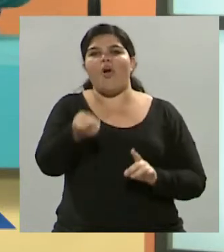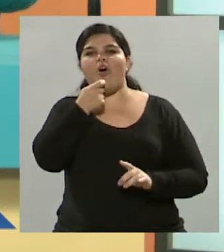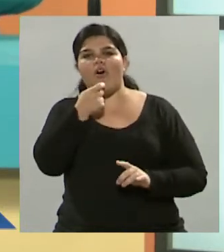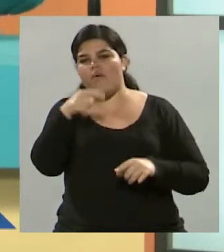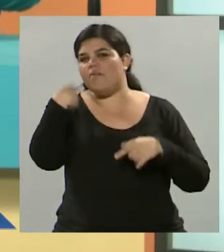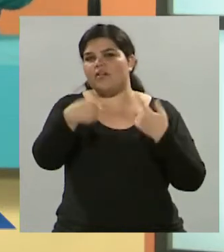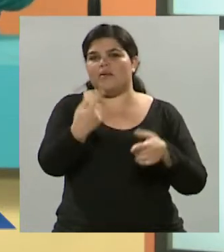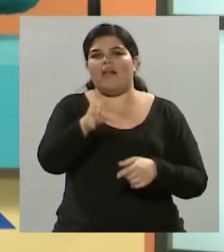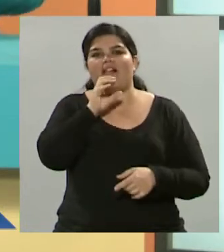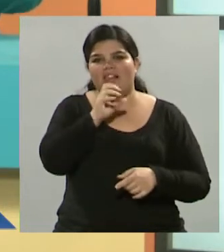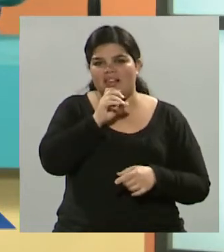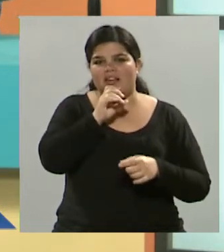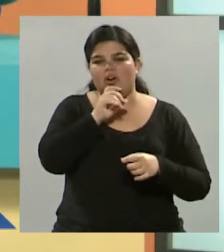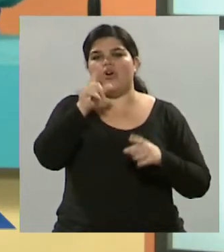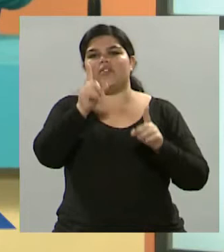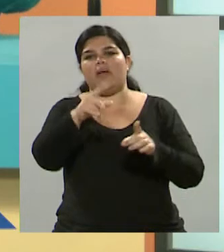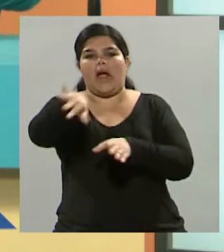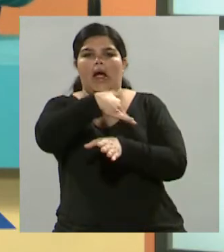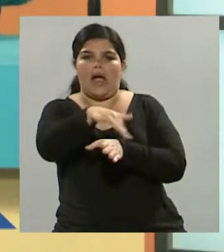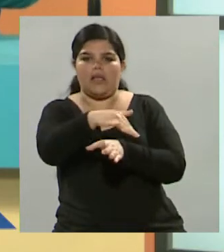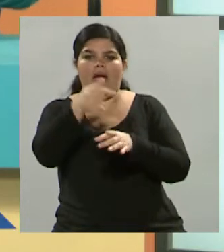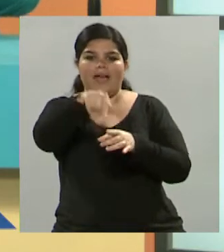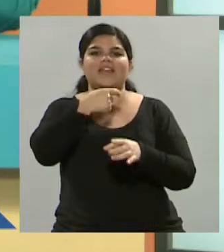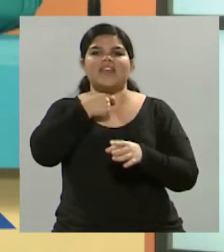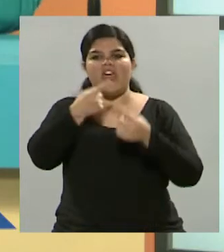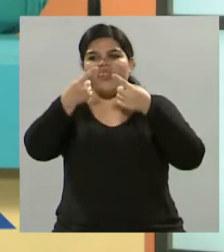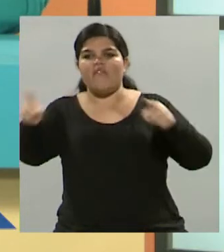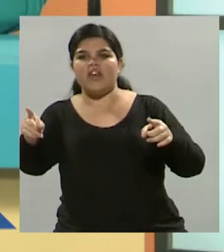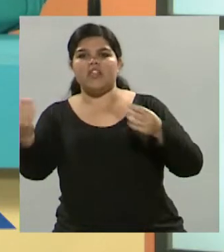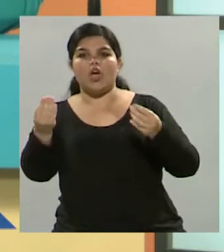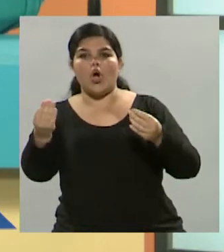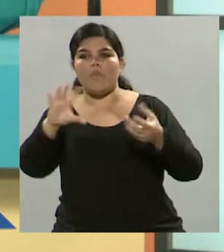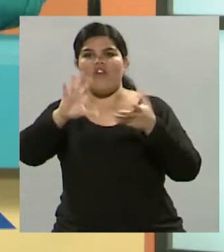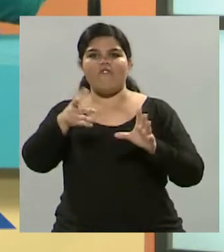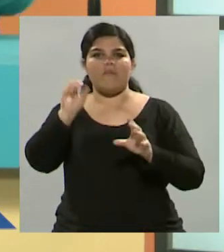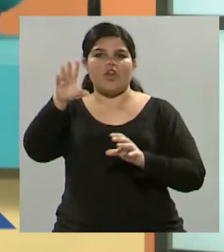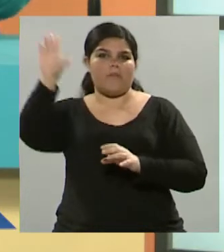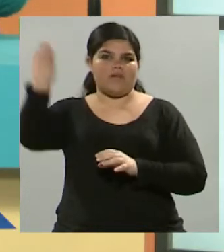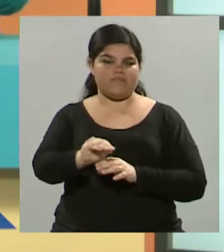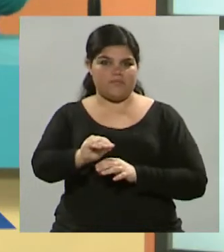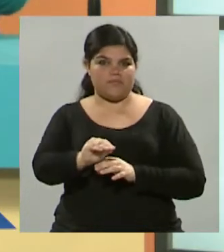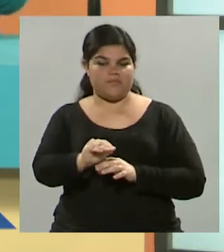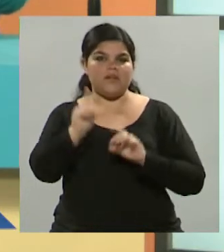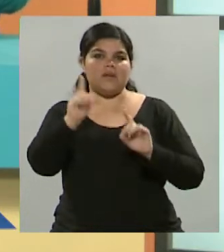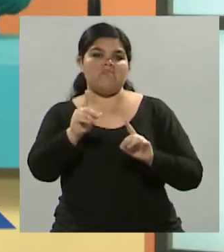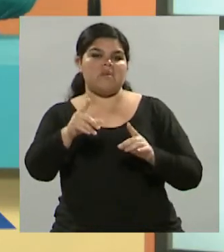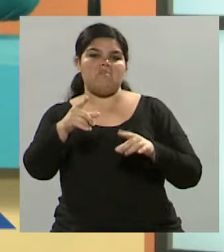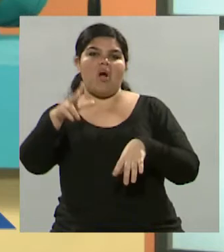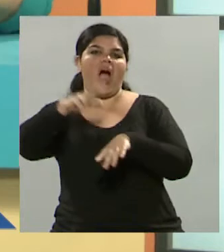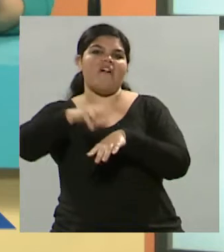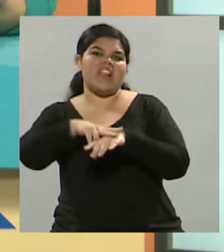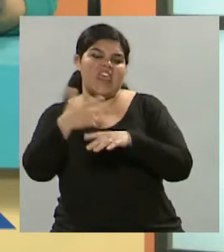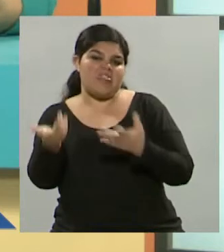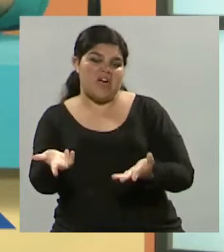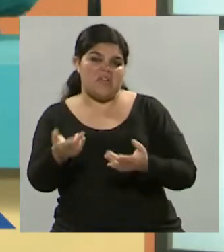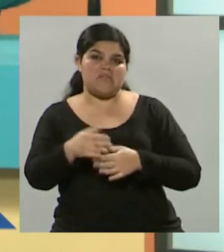ahí del mundo callejero, ¿no? De los malabares. Más bufonesco. Claro, no, más de habilidades. ¿Sí?